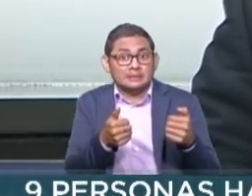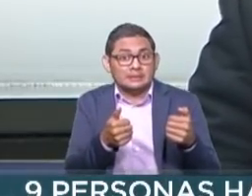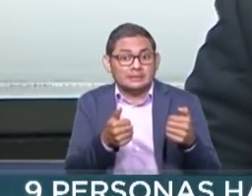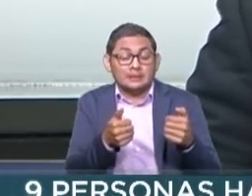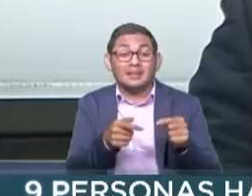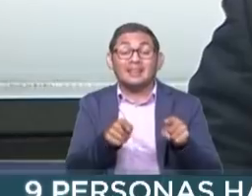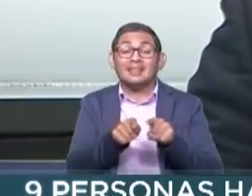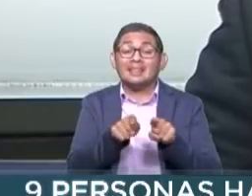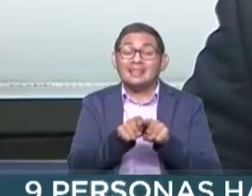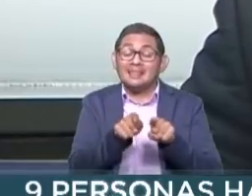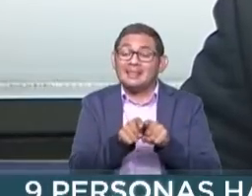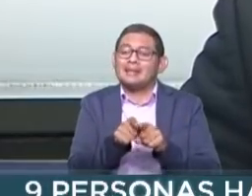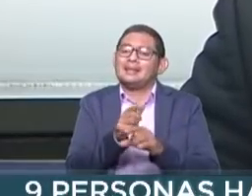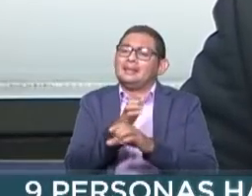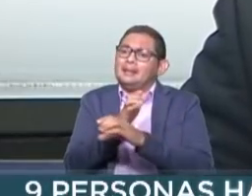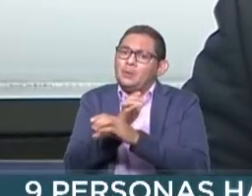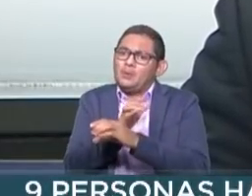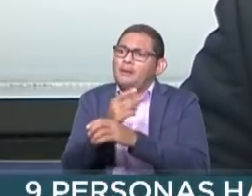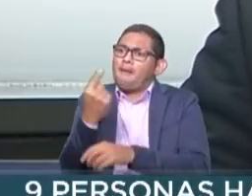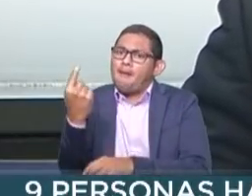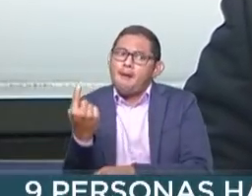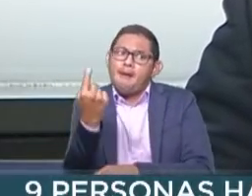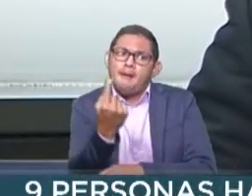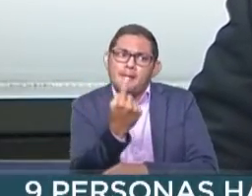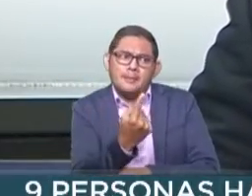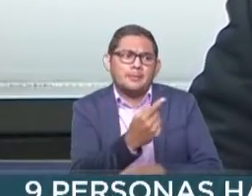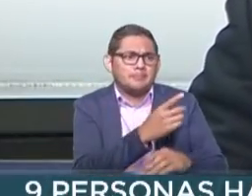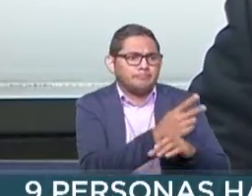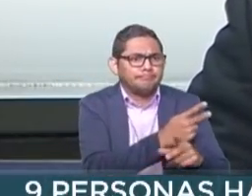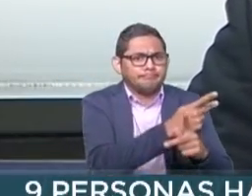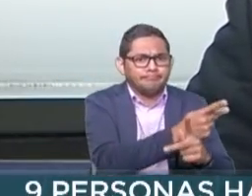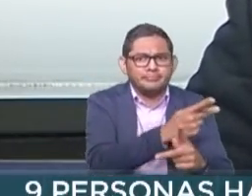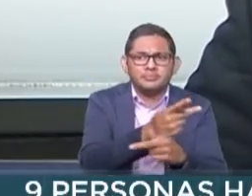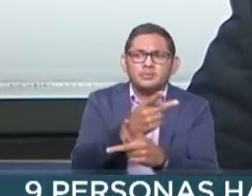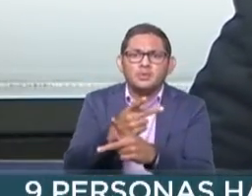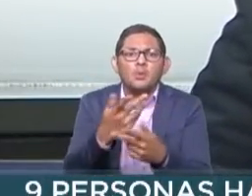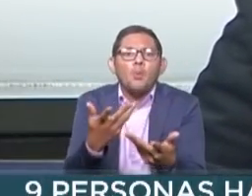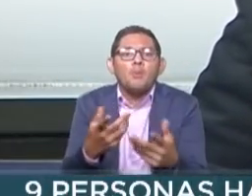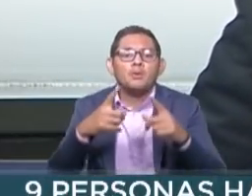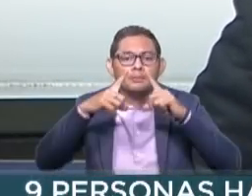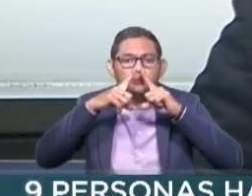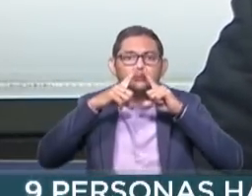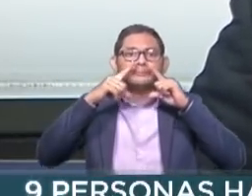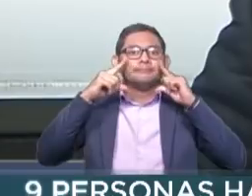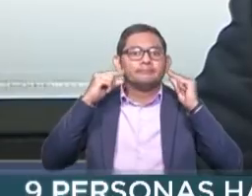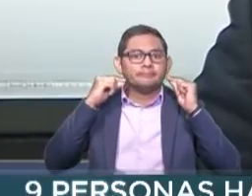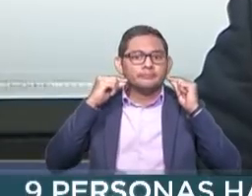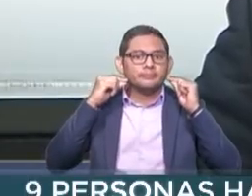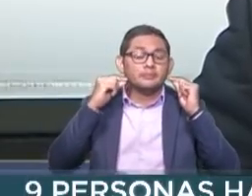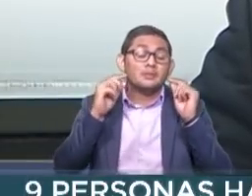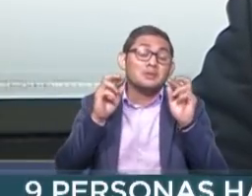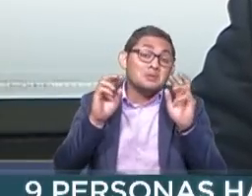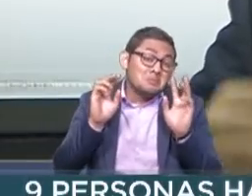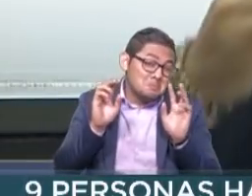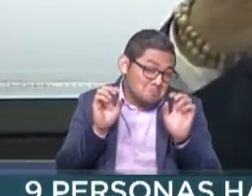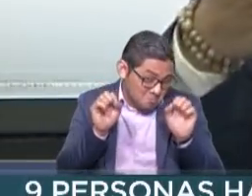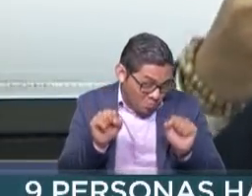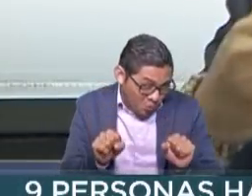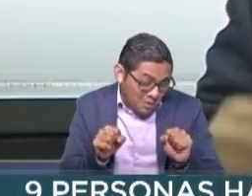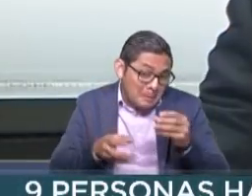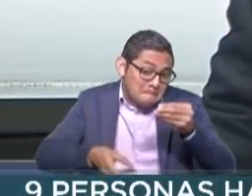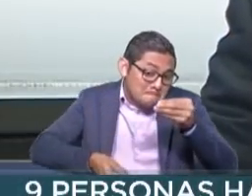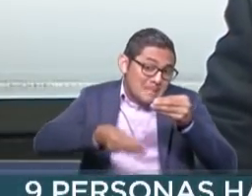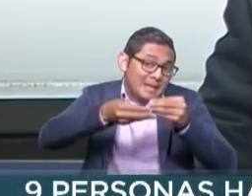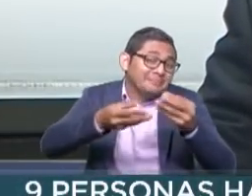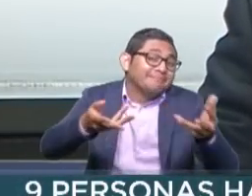y cuidarnos los unos a otros con las mascarillas y, en medida de lo posible,